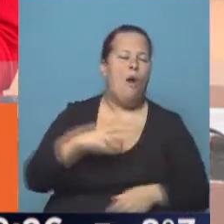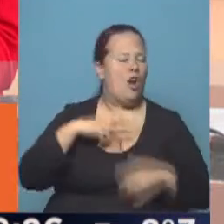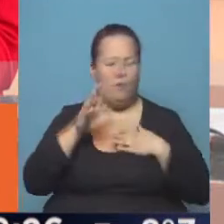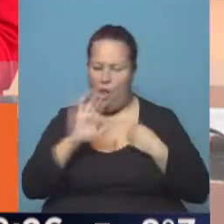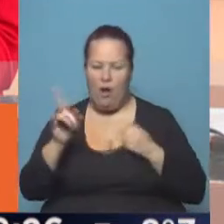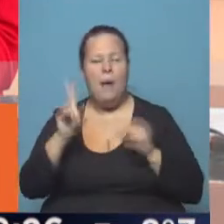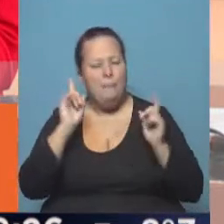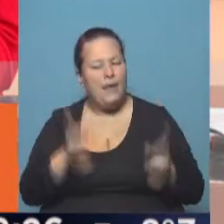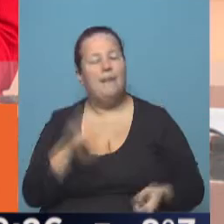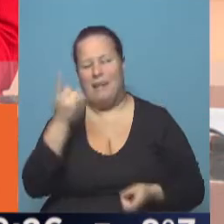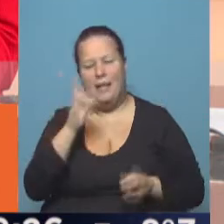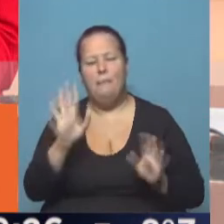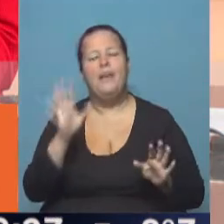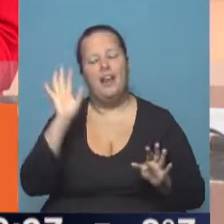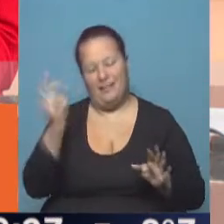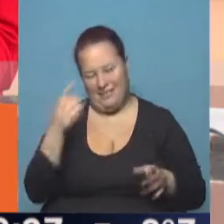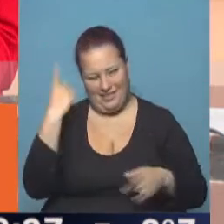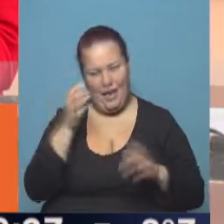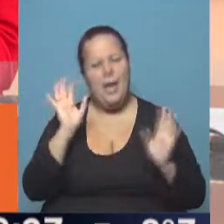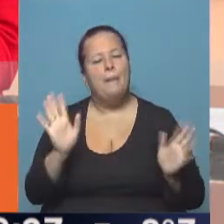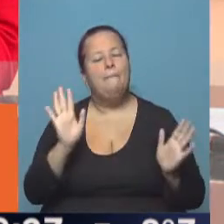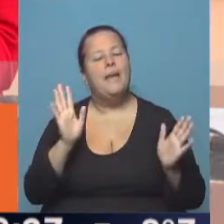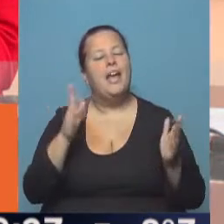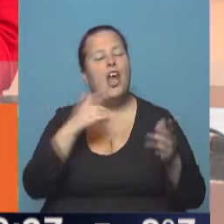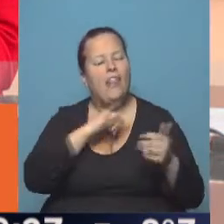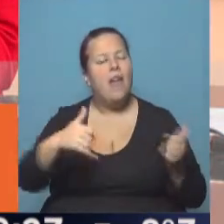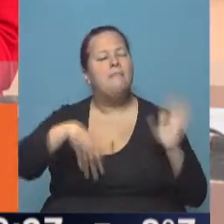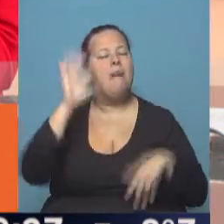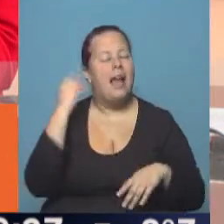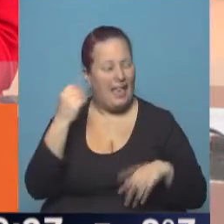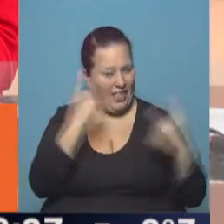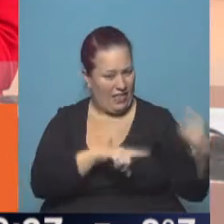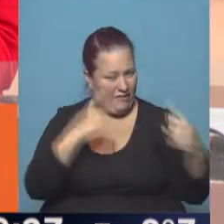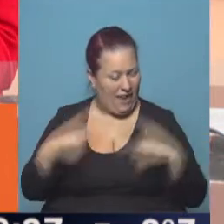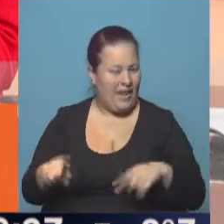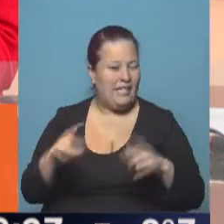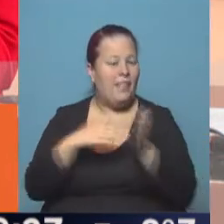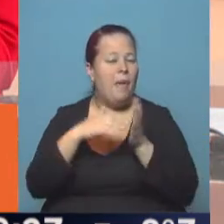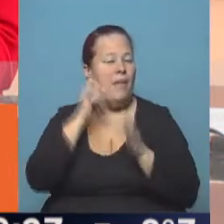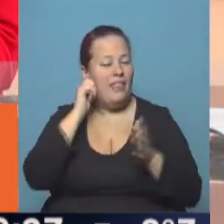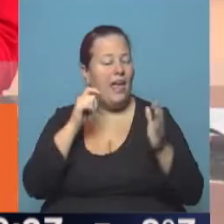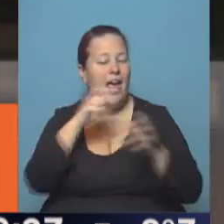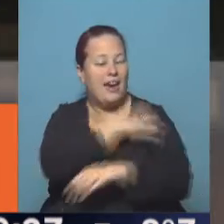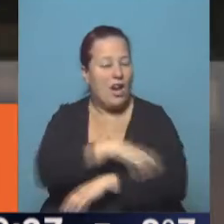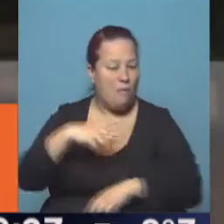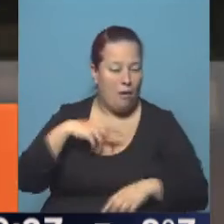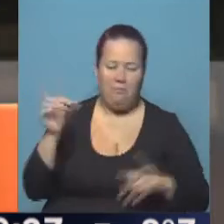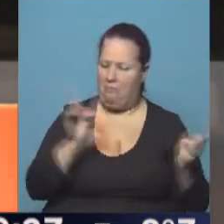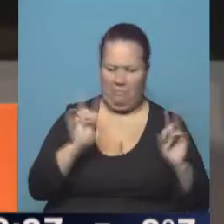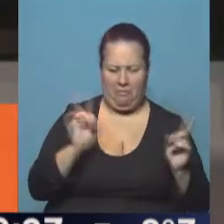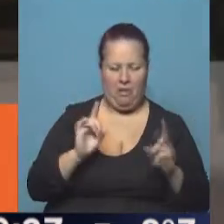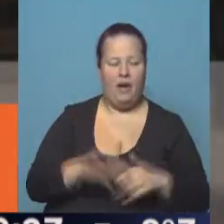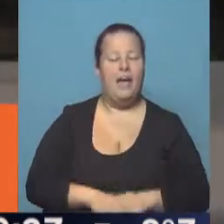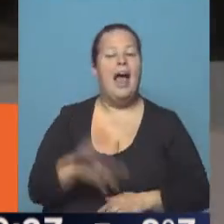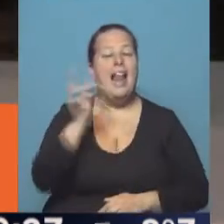ese también es un mito, pero que ya se sabe. Pero el acercamiento a la denuncia, ¿tiene diferencias según las clases sociales? No,